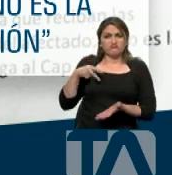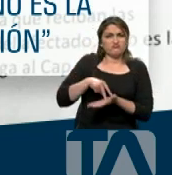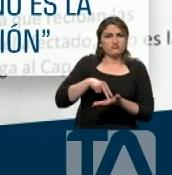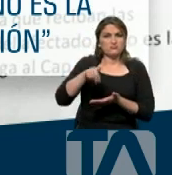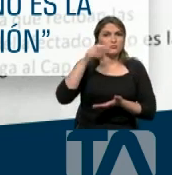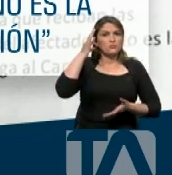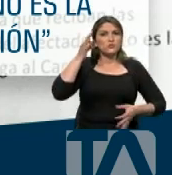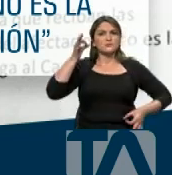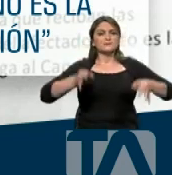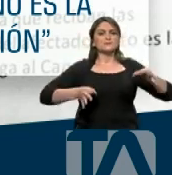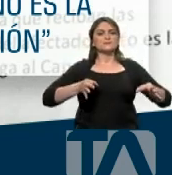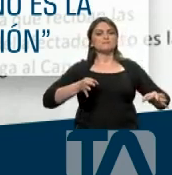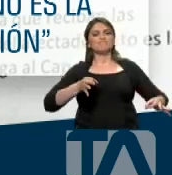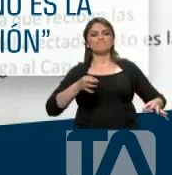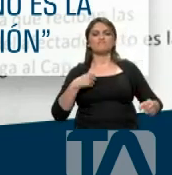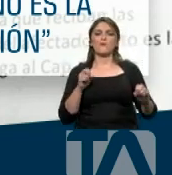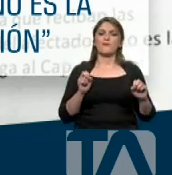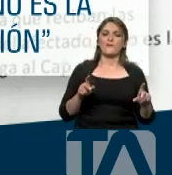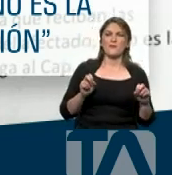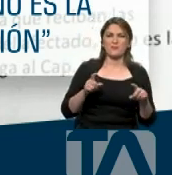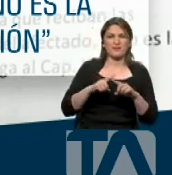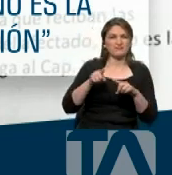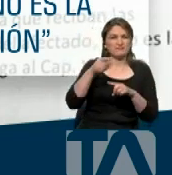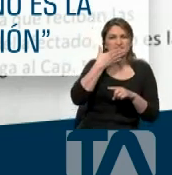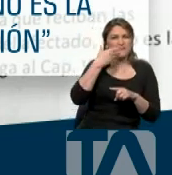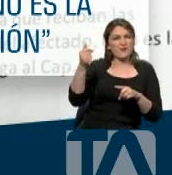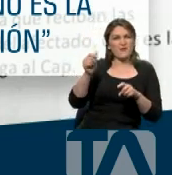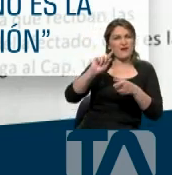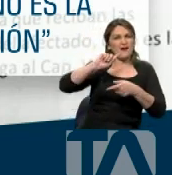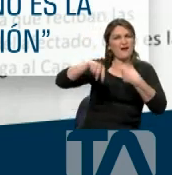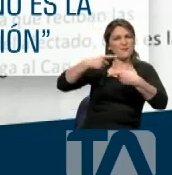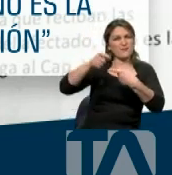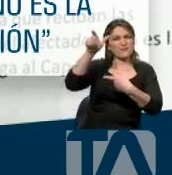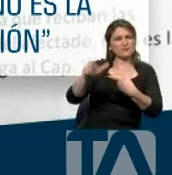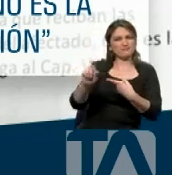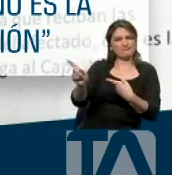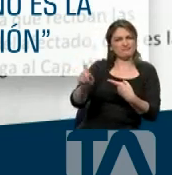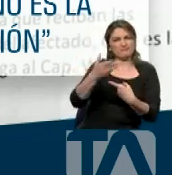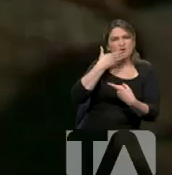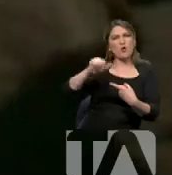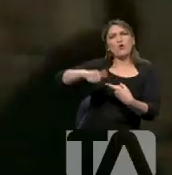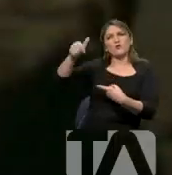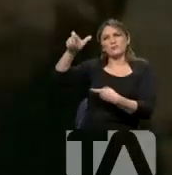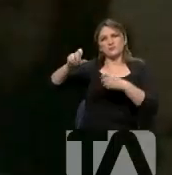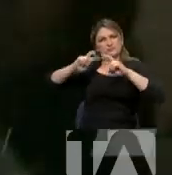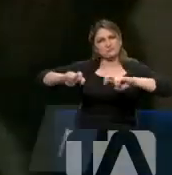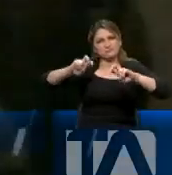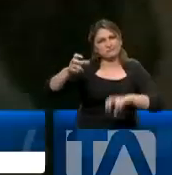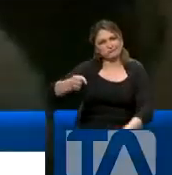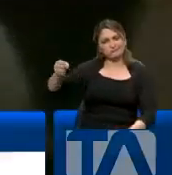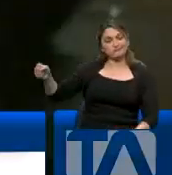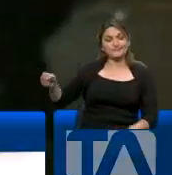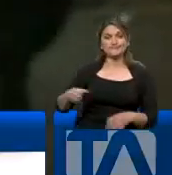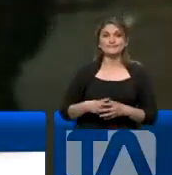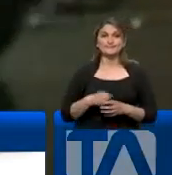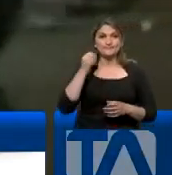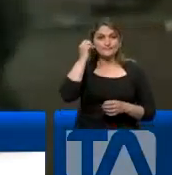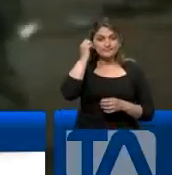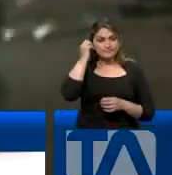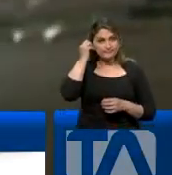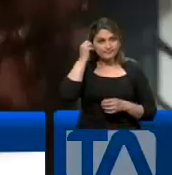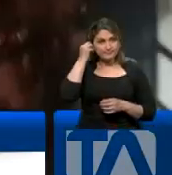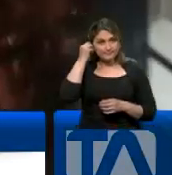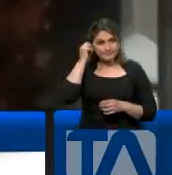cedió, pero sentí que ella no es la persona correcta para esa investigación. Procesos orquestados desde Carondelet